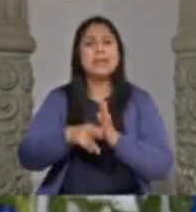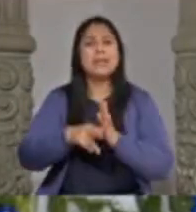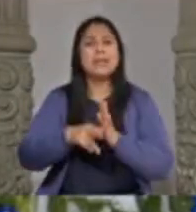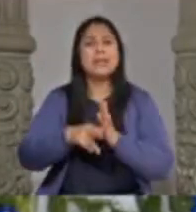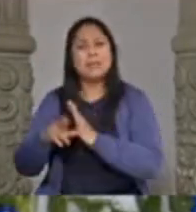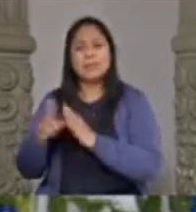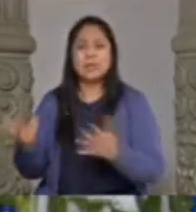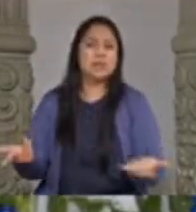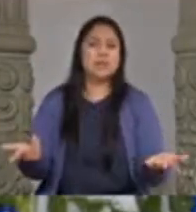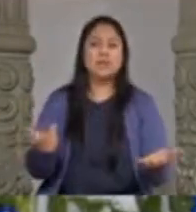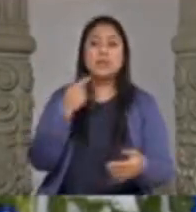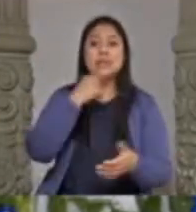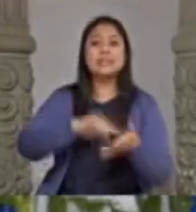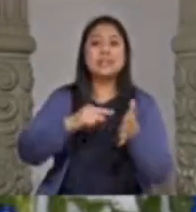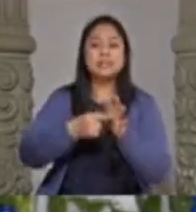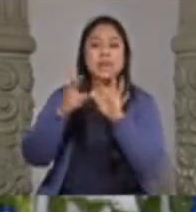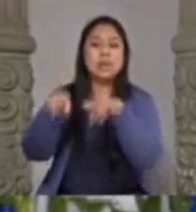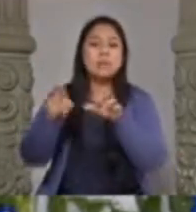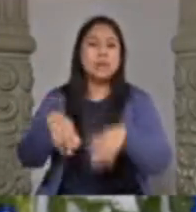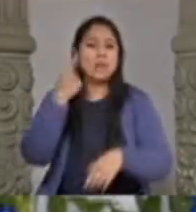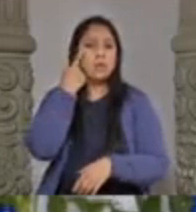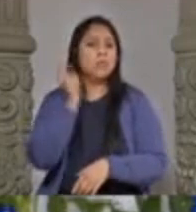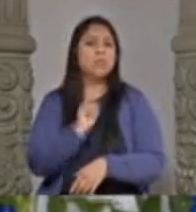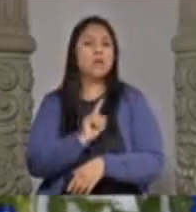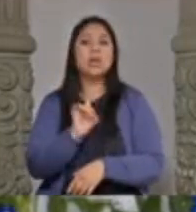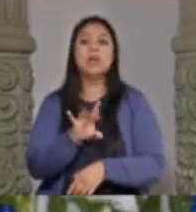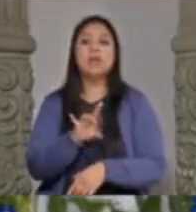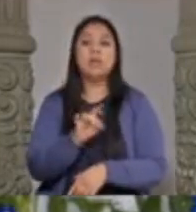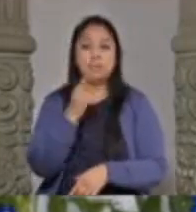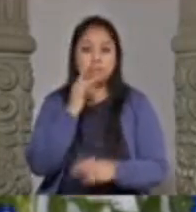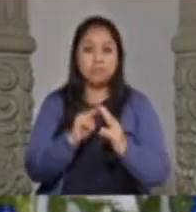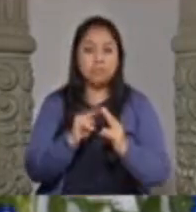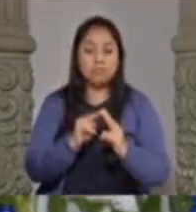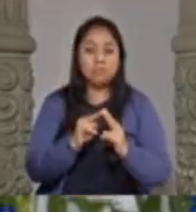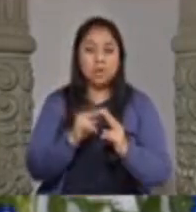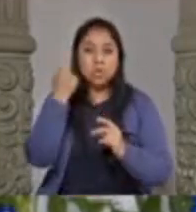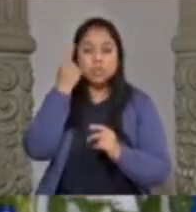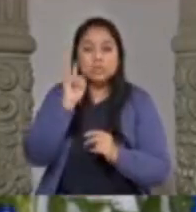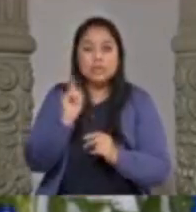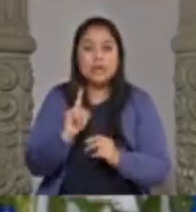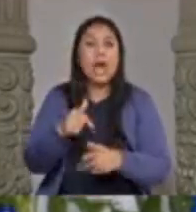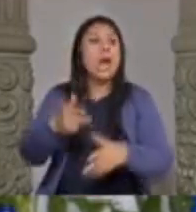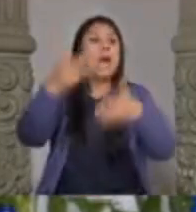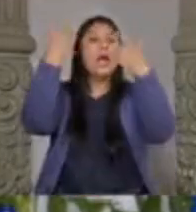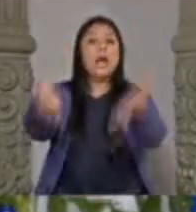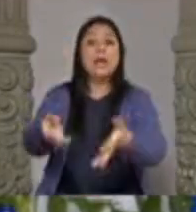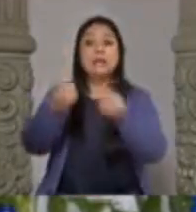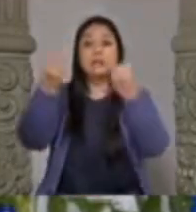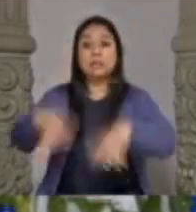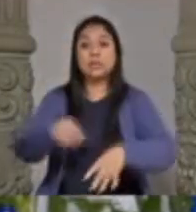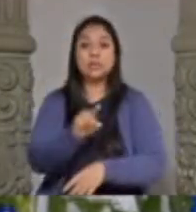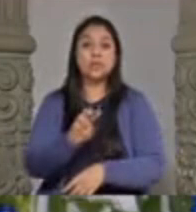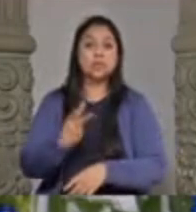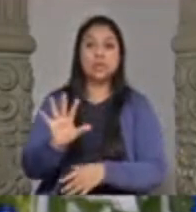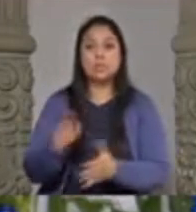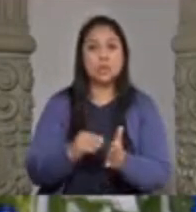veces hace que gente que no conoce se deje llevar por así se perdieron 135 millones. No